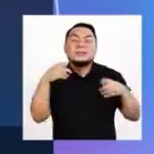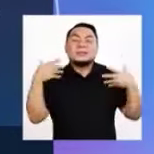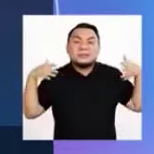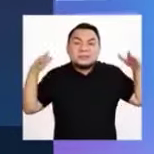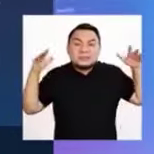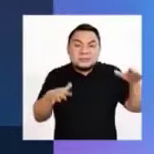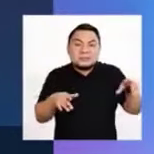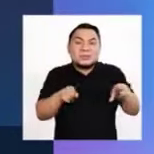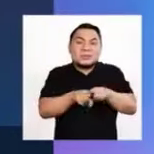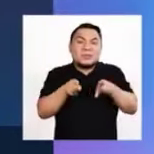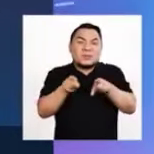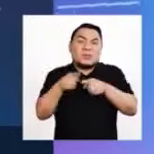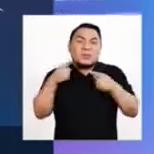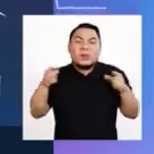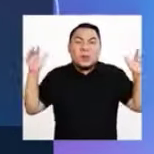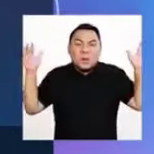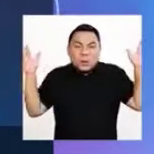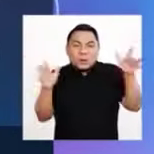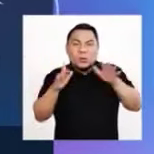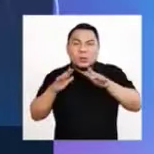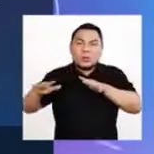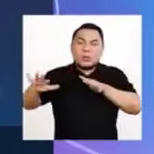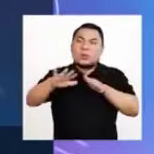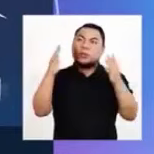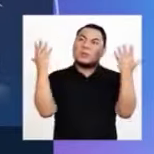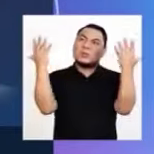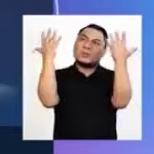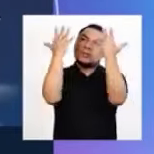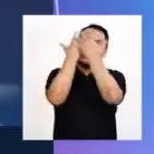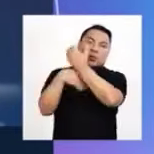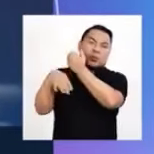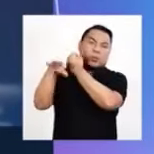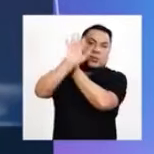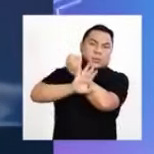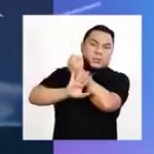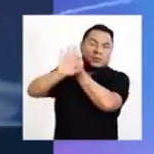se convirtió en una espesa niebla que cubrió los cerros.